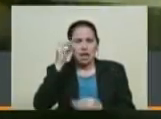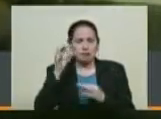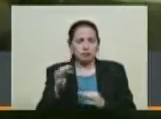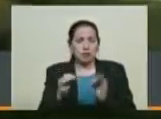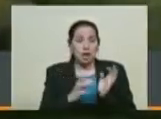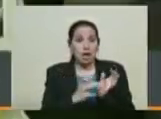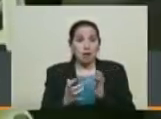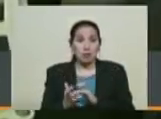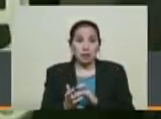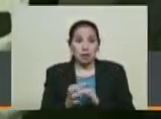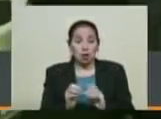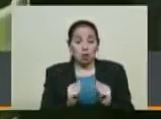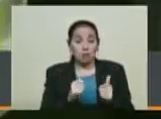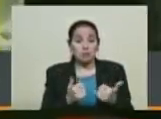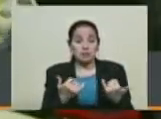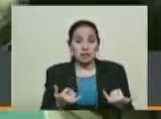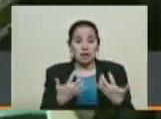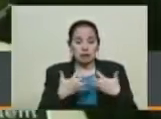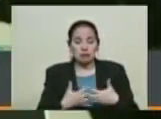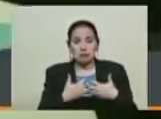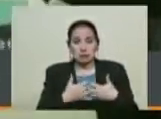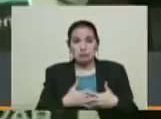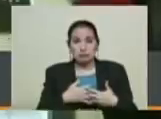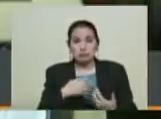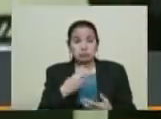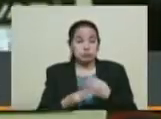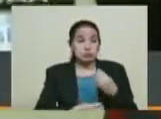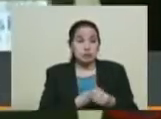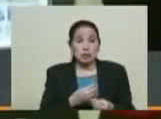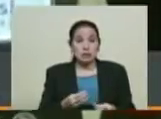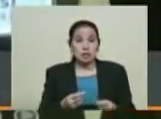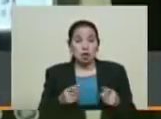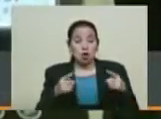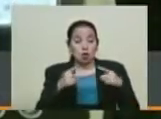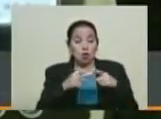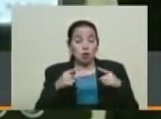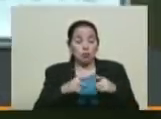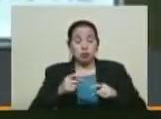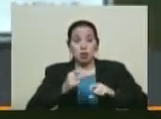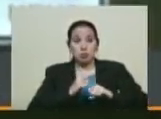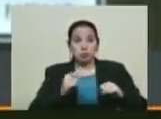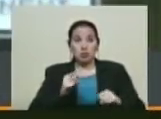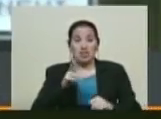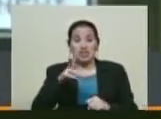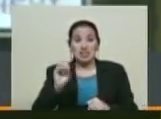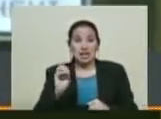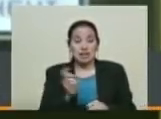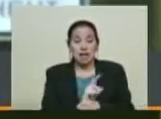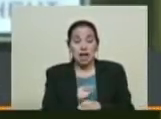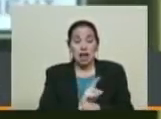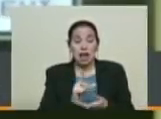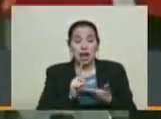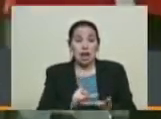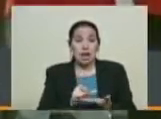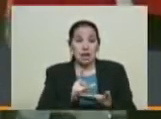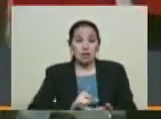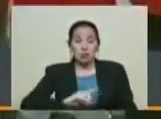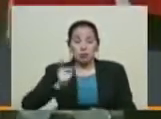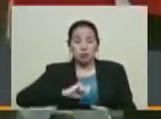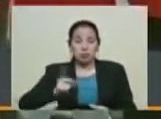la planta que tenemos aquí en Punta Gorda, de 30 litros por segundo. Quiere